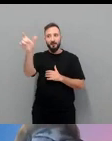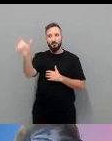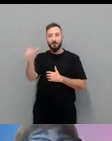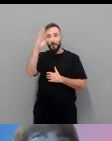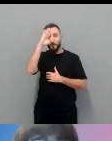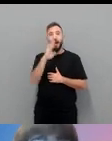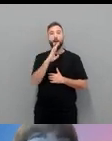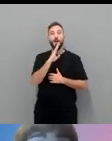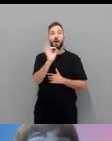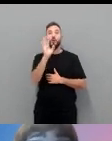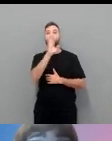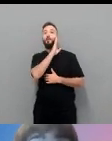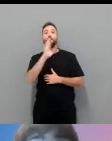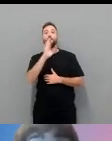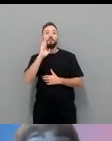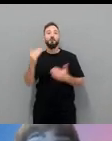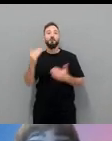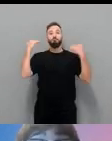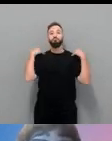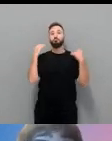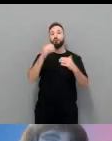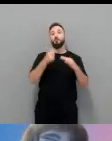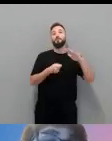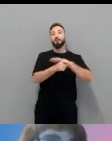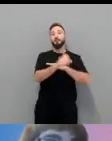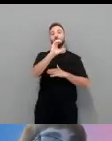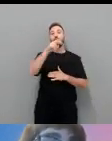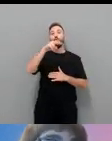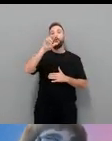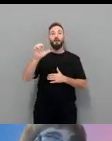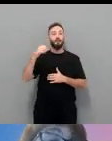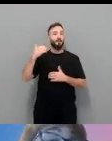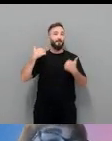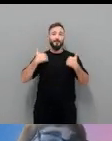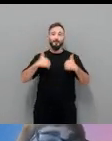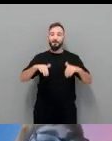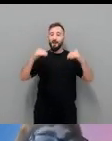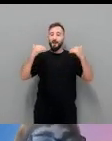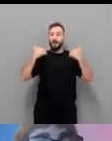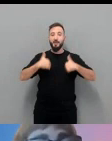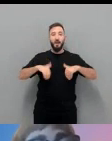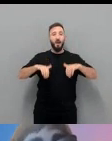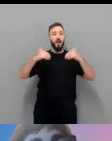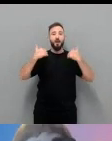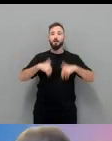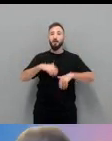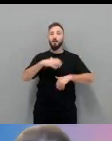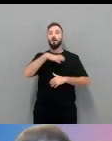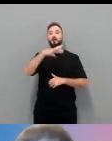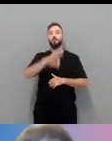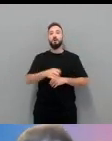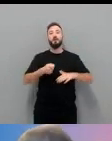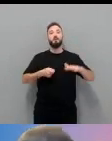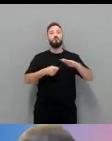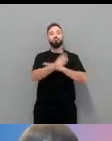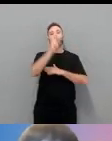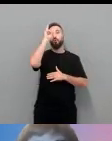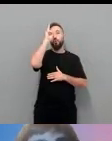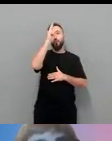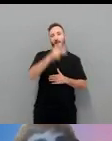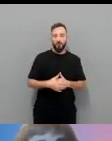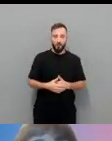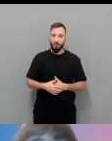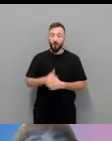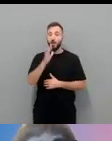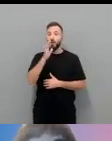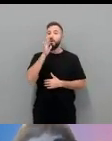la progenitora que solicita la prestación CUME ya estaría en posibilidad de solicitar la jubilación, ¿vale? Por eso estamos hablando